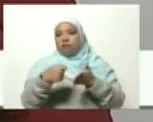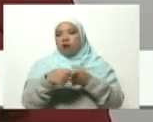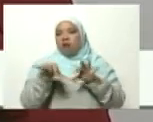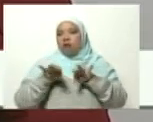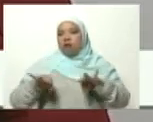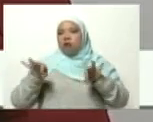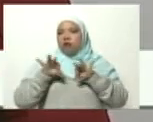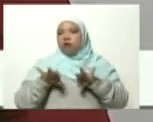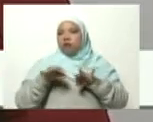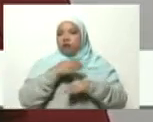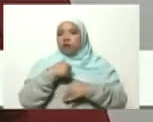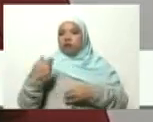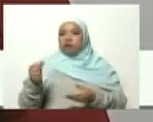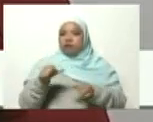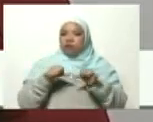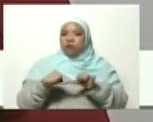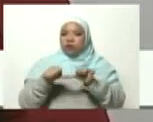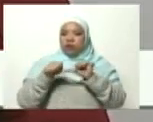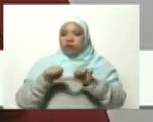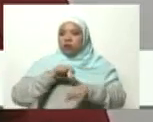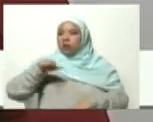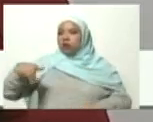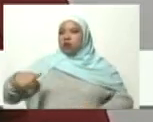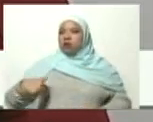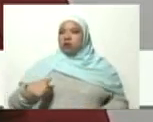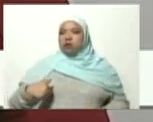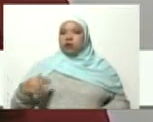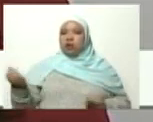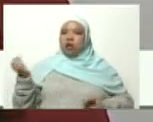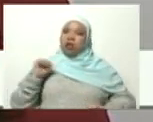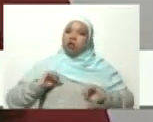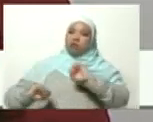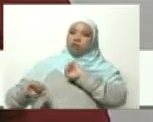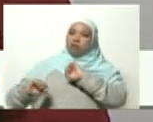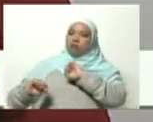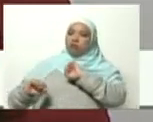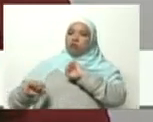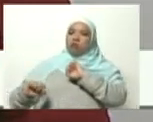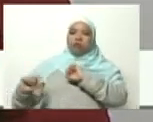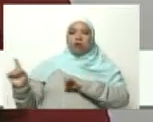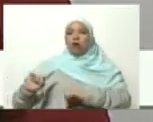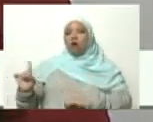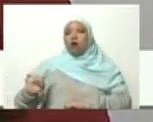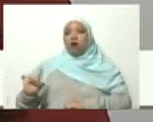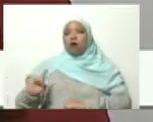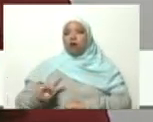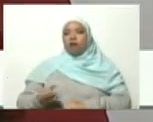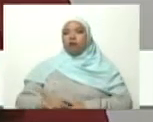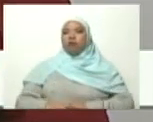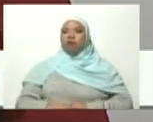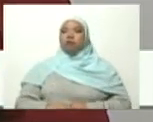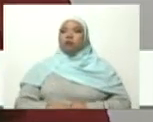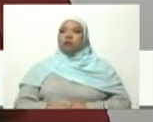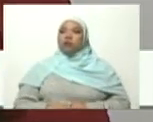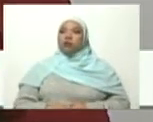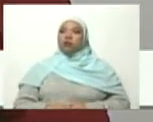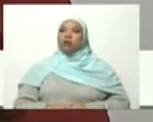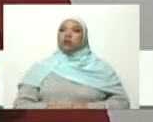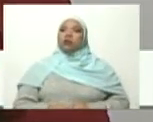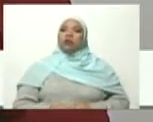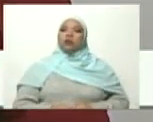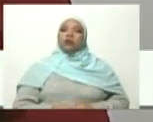Ni un centavo. Ellos quieren que eso continúe y nosotros estamos en contra de que eso siga pasando. Por eso nos atacan tanto,